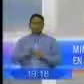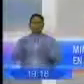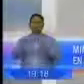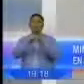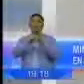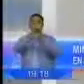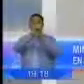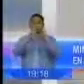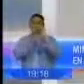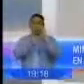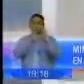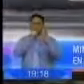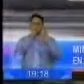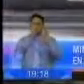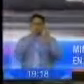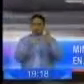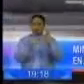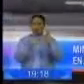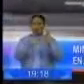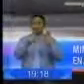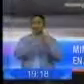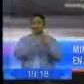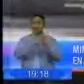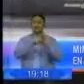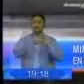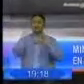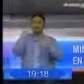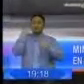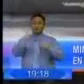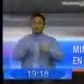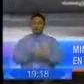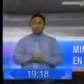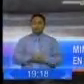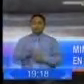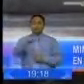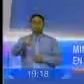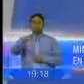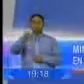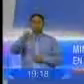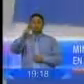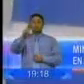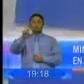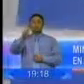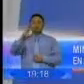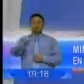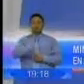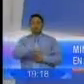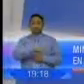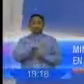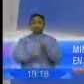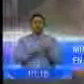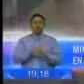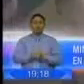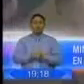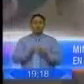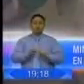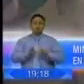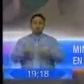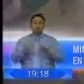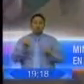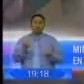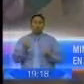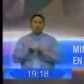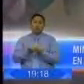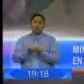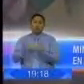de la Constitución y de la Ley de Hidrocarburos. Pérez respondió que lo que se realizó fue un mecanismo de compensación